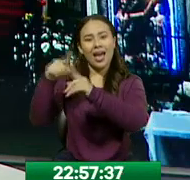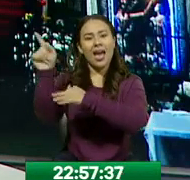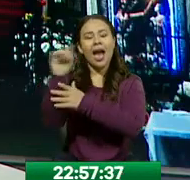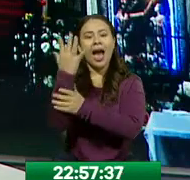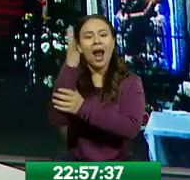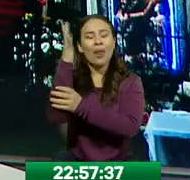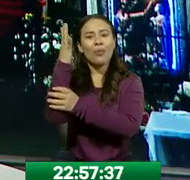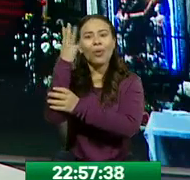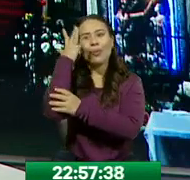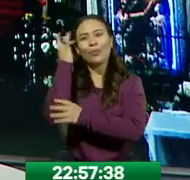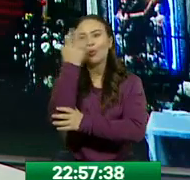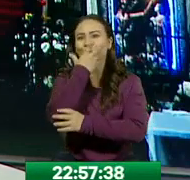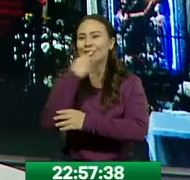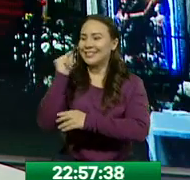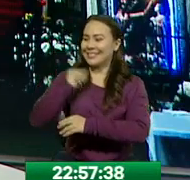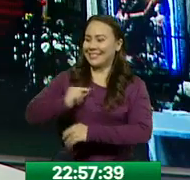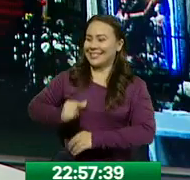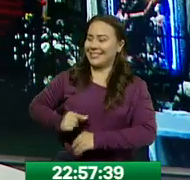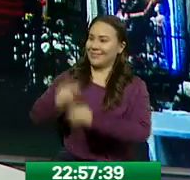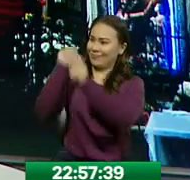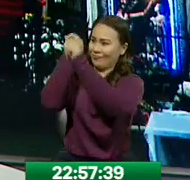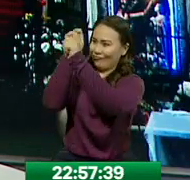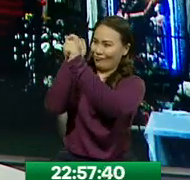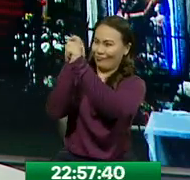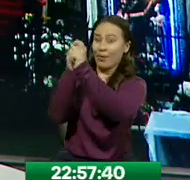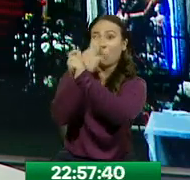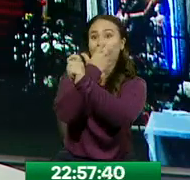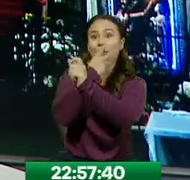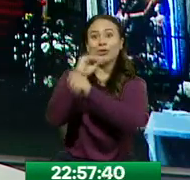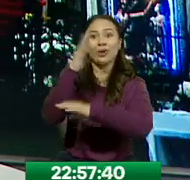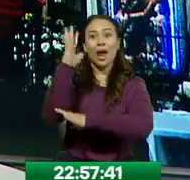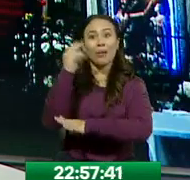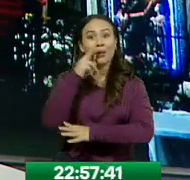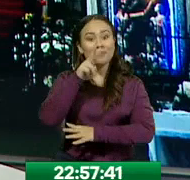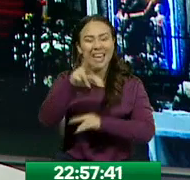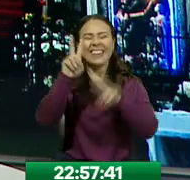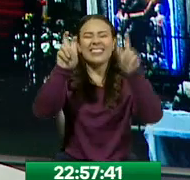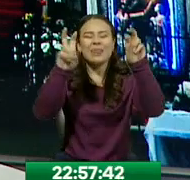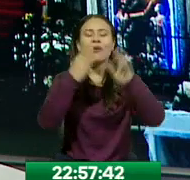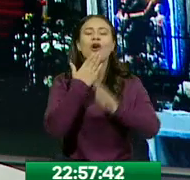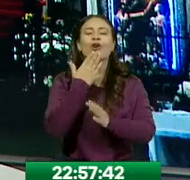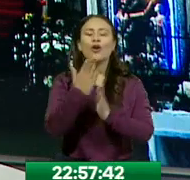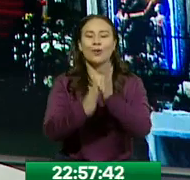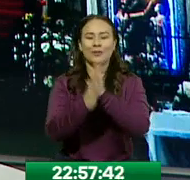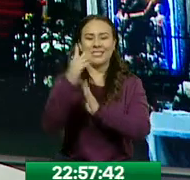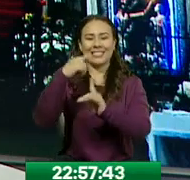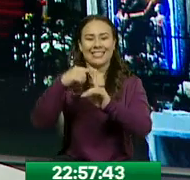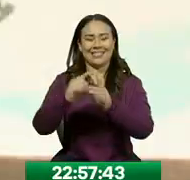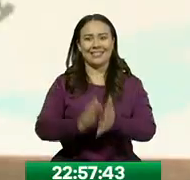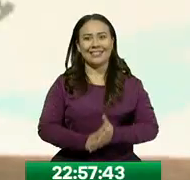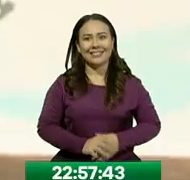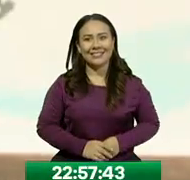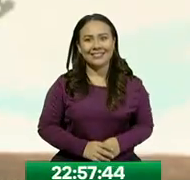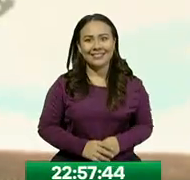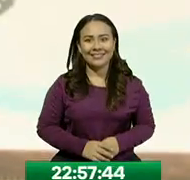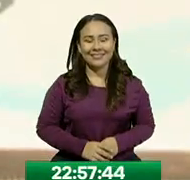lleva debido a su escultura tallada en un árbol de quichuar. En la siguiente nota les contaremos de qué se trata.